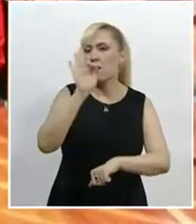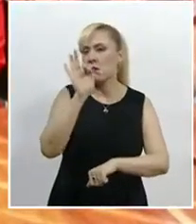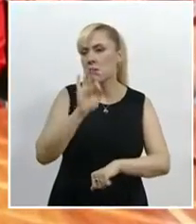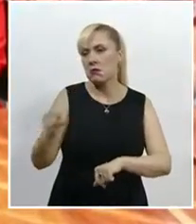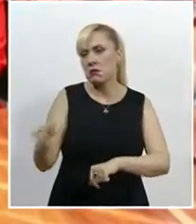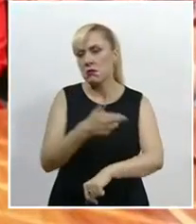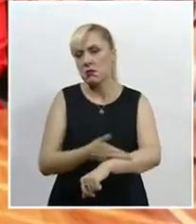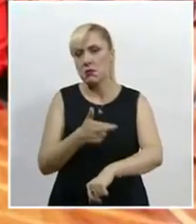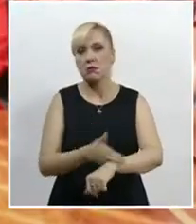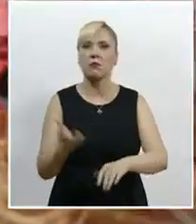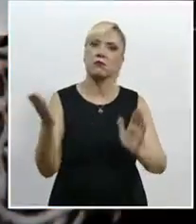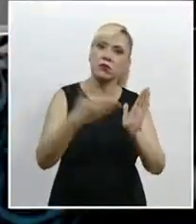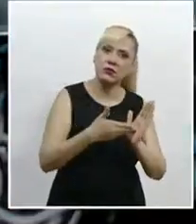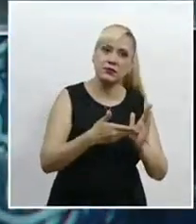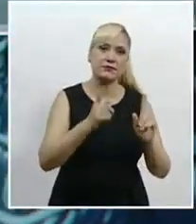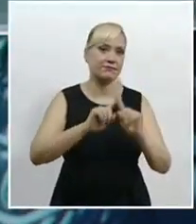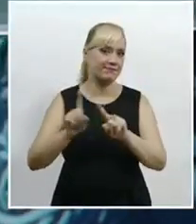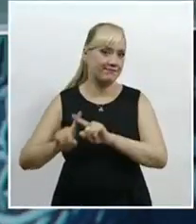entre otros.